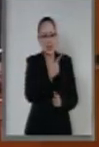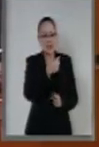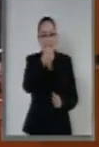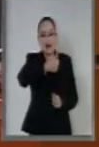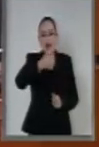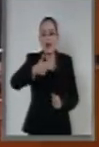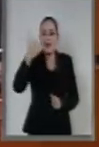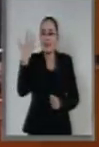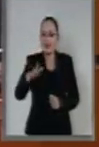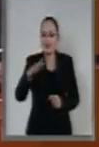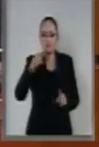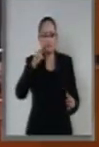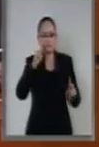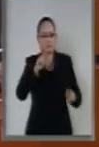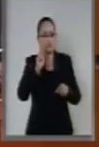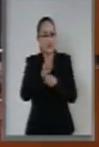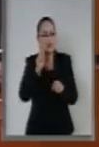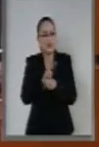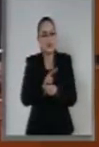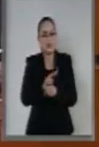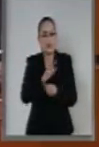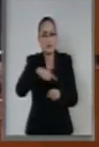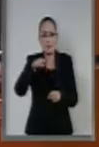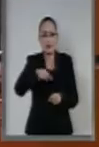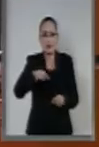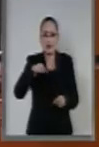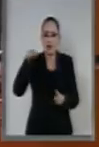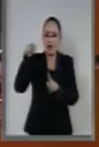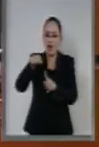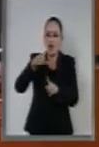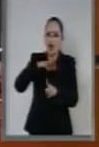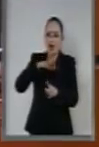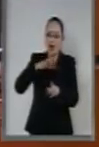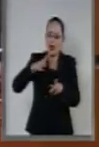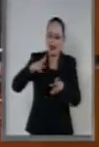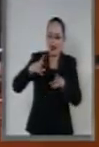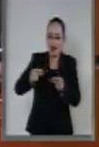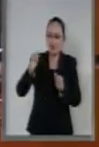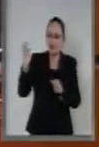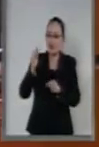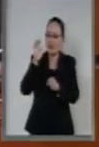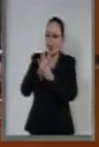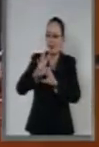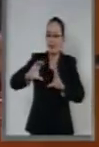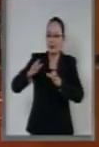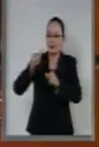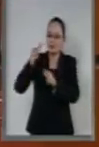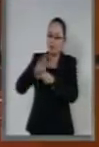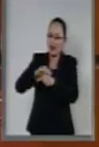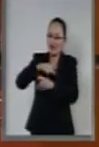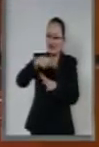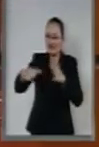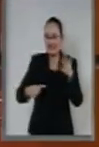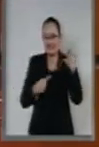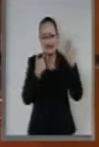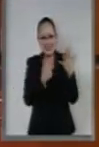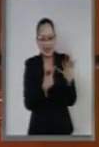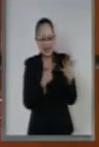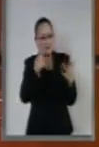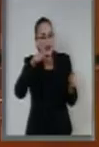observaciones de la auditoría tiene que ver con el gasto federalizado sabemos que las auditar ya